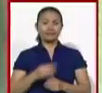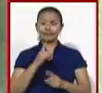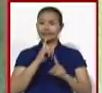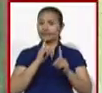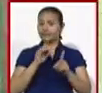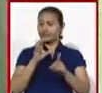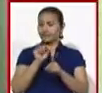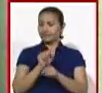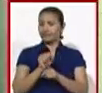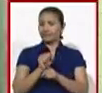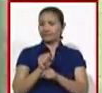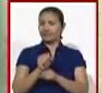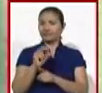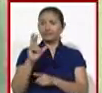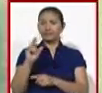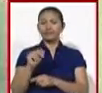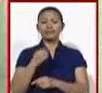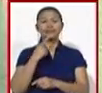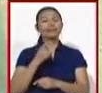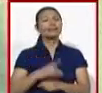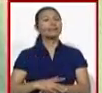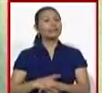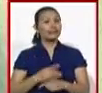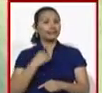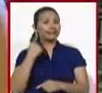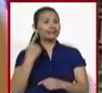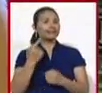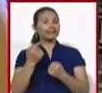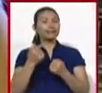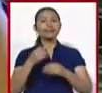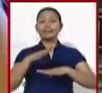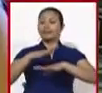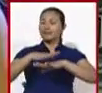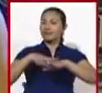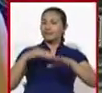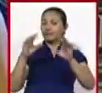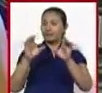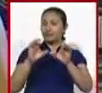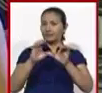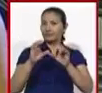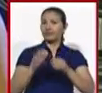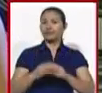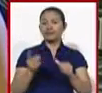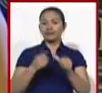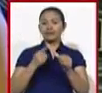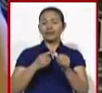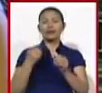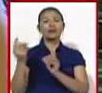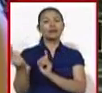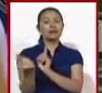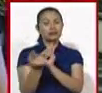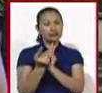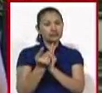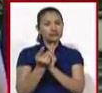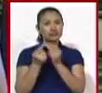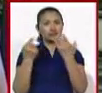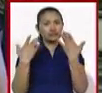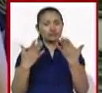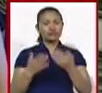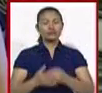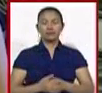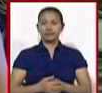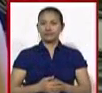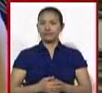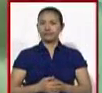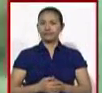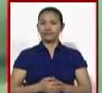orden de aprehensión, doctor? No, ella se le ha librado una citación, porque inicialmente se apersonó, entonces se le ha librado